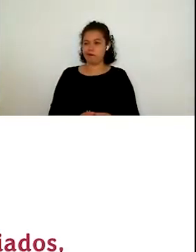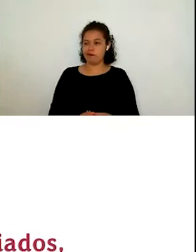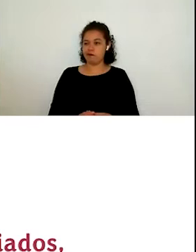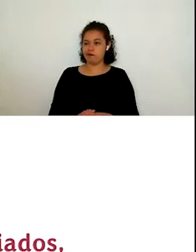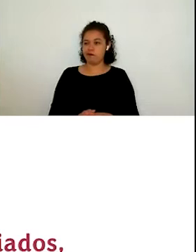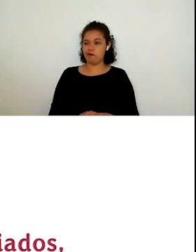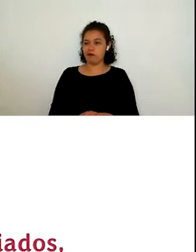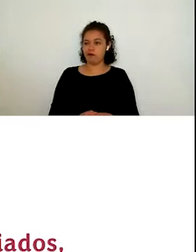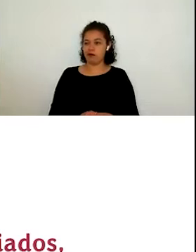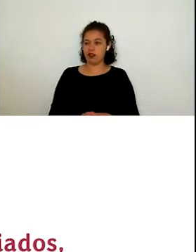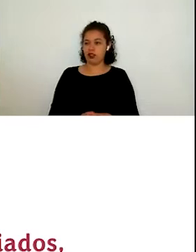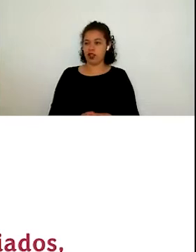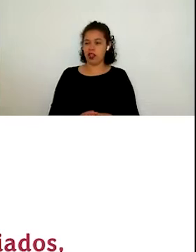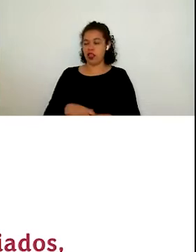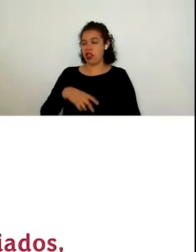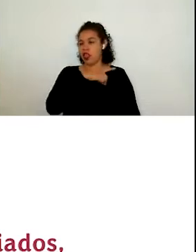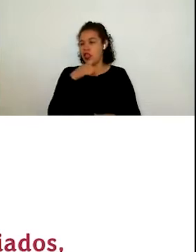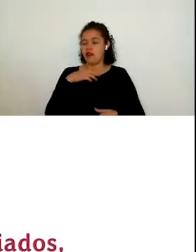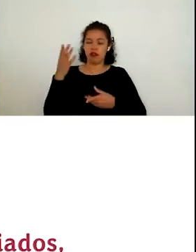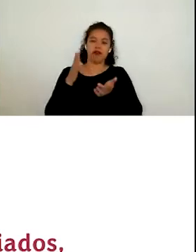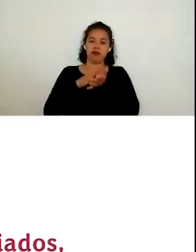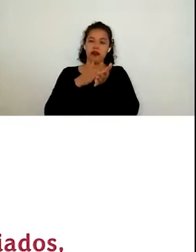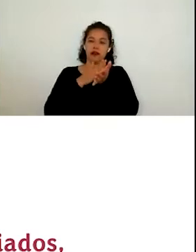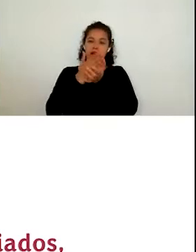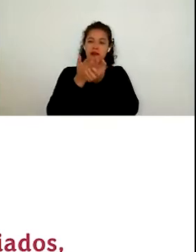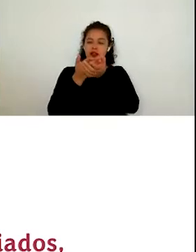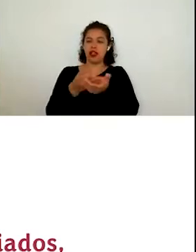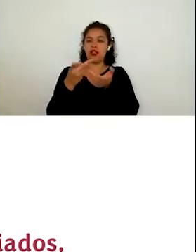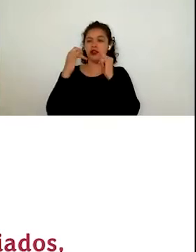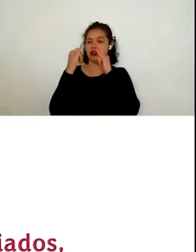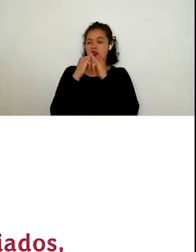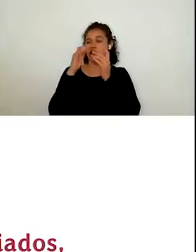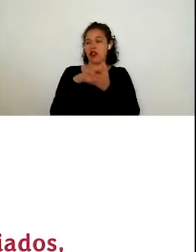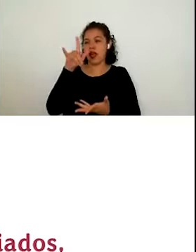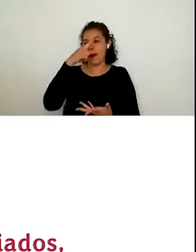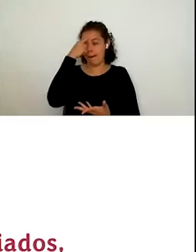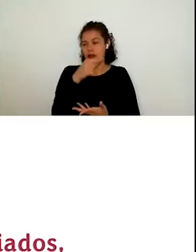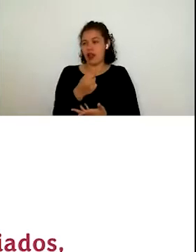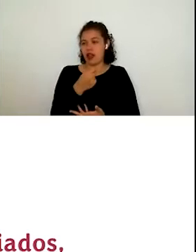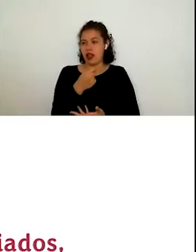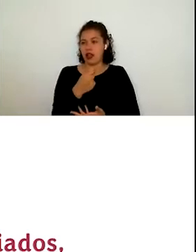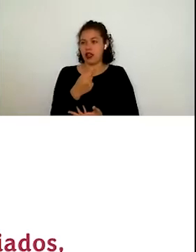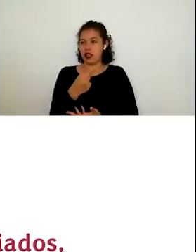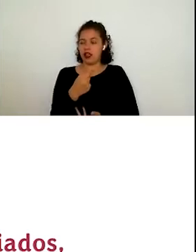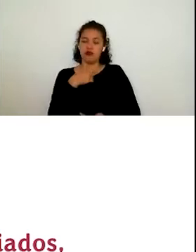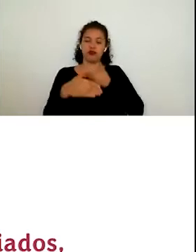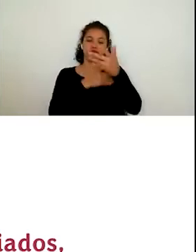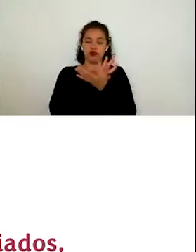proporcionar la documentación necesaria de la institución con la que cuentan para poder llevar a cabo este proceso de